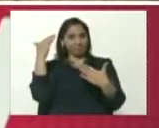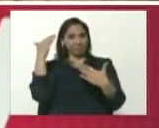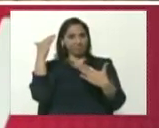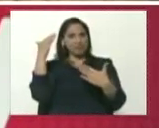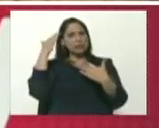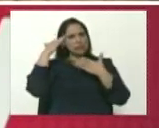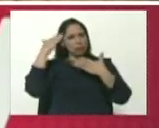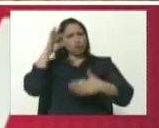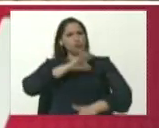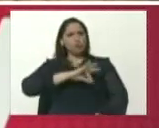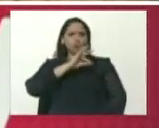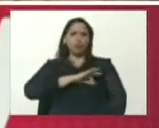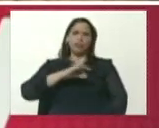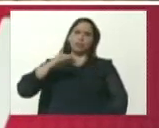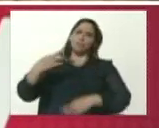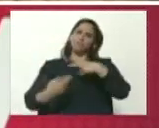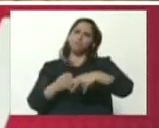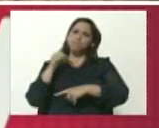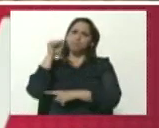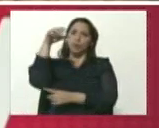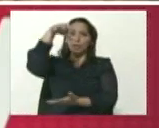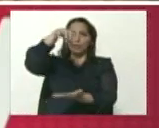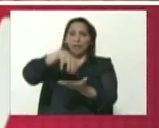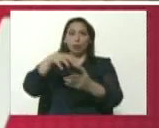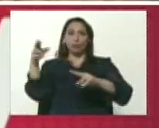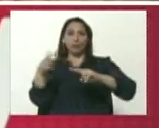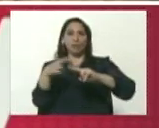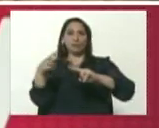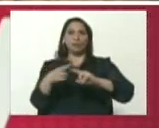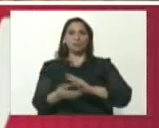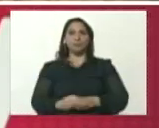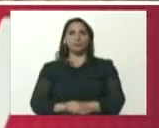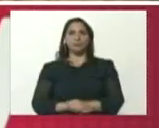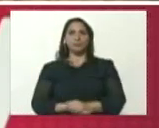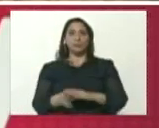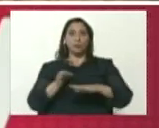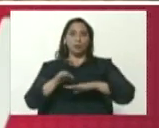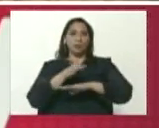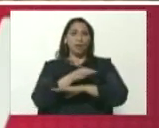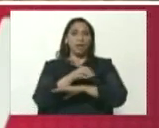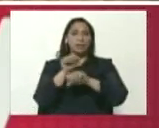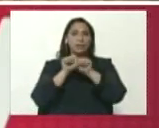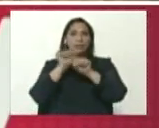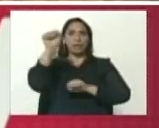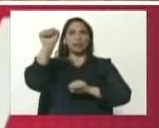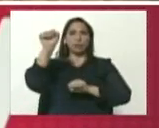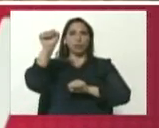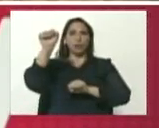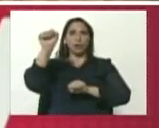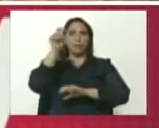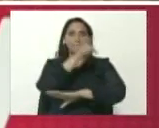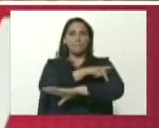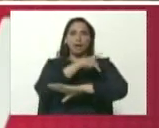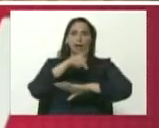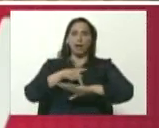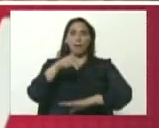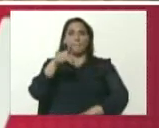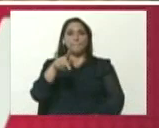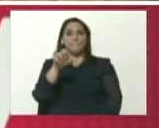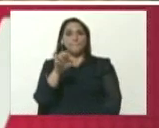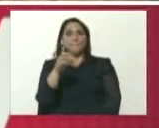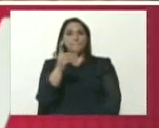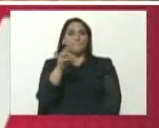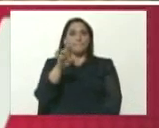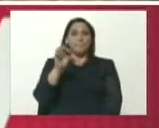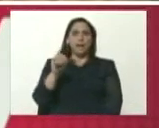Saludos socialistas y revolucionarios desde el estado Táchira. Municipio San Cristóbal, parroquia Pedro María Morantes.